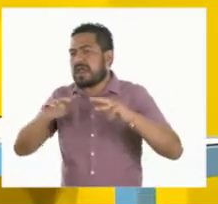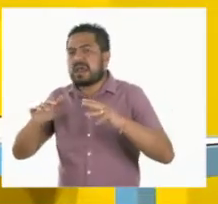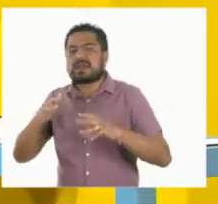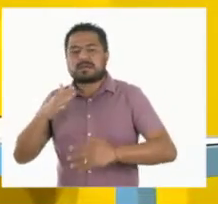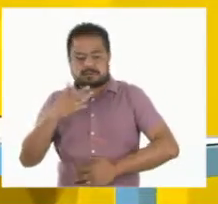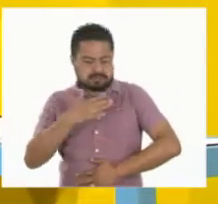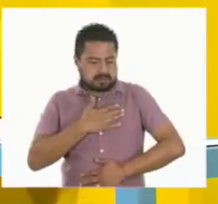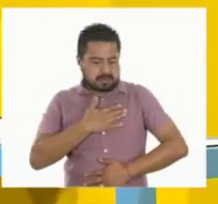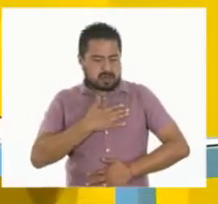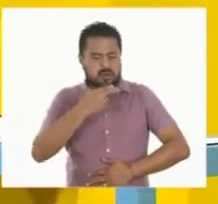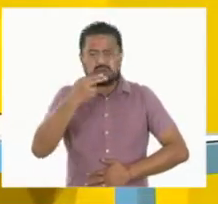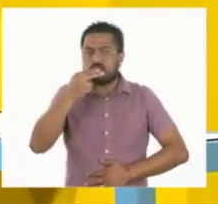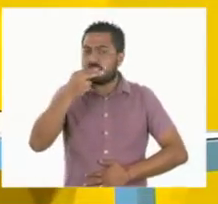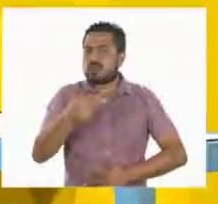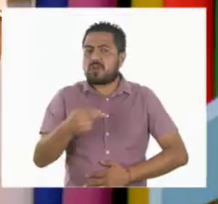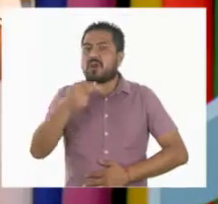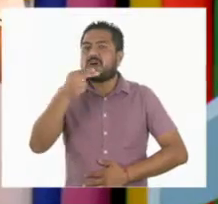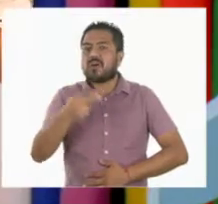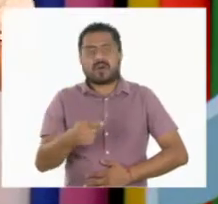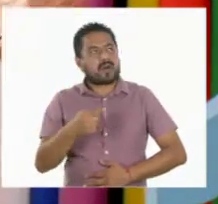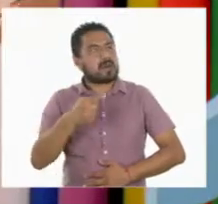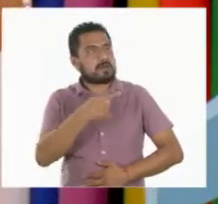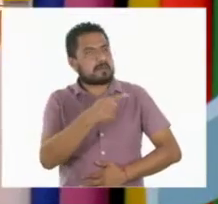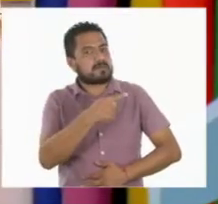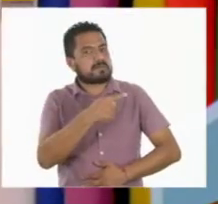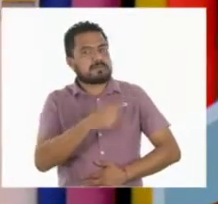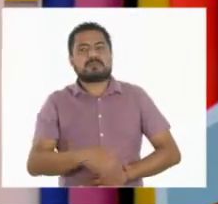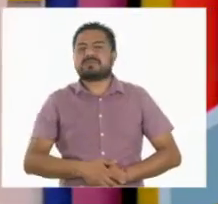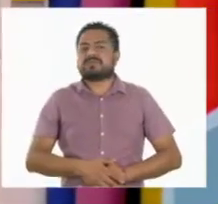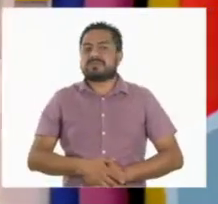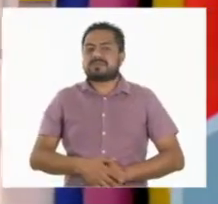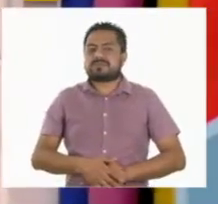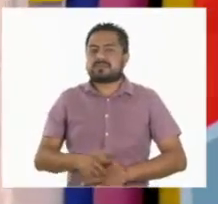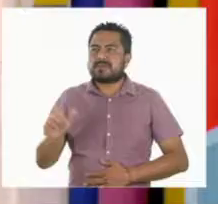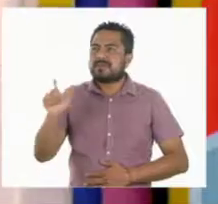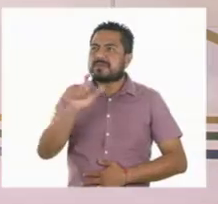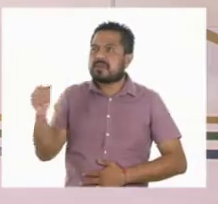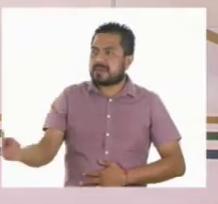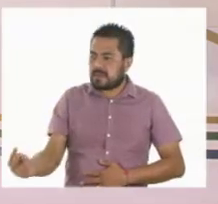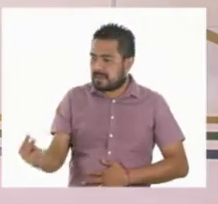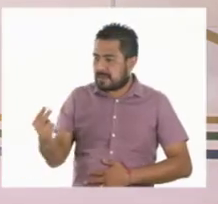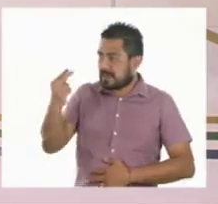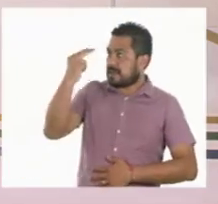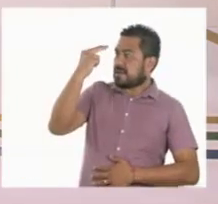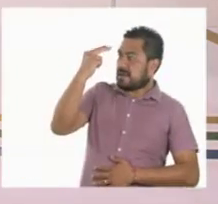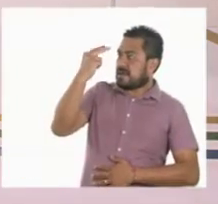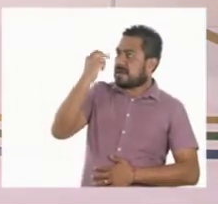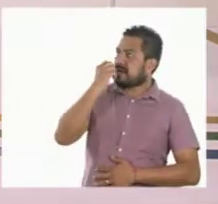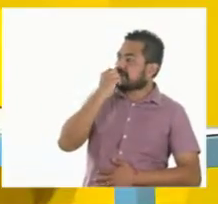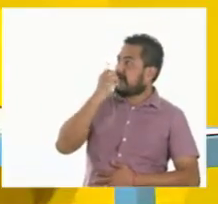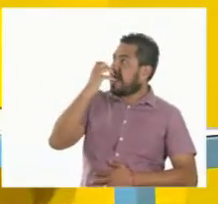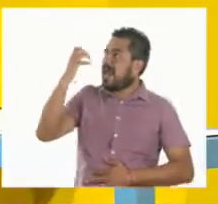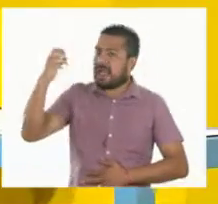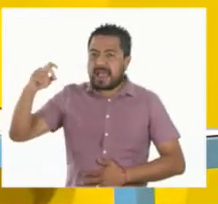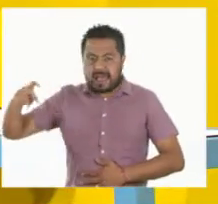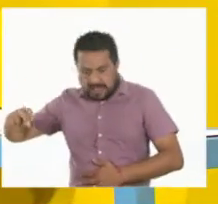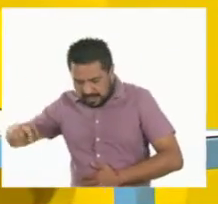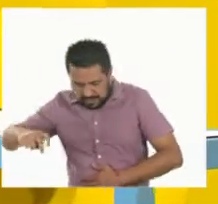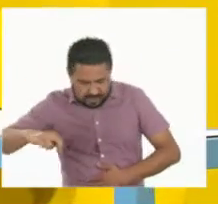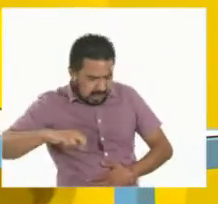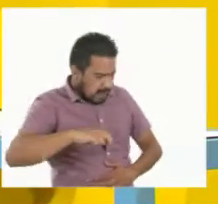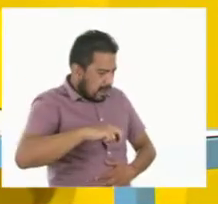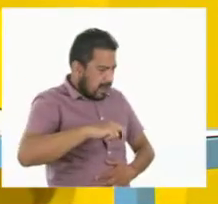mi nombre así. Y cuando me ven, me gritan al pasar.